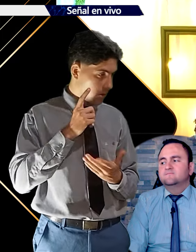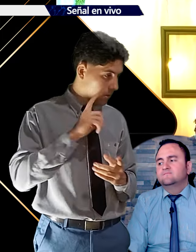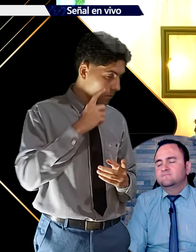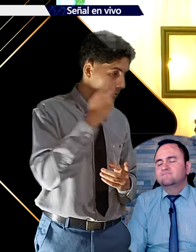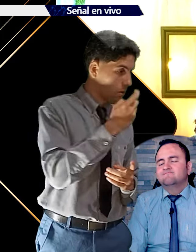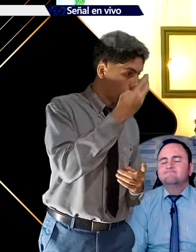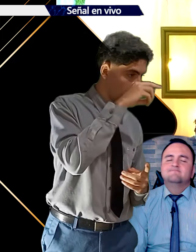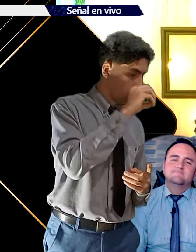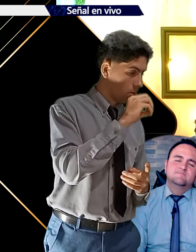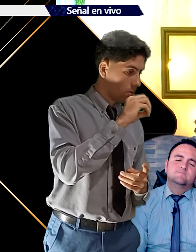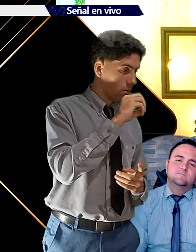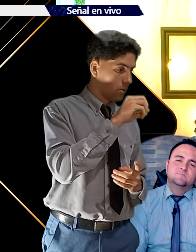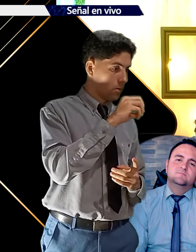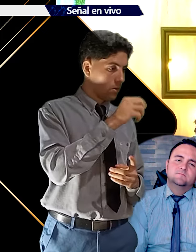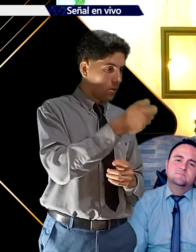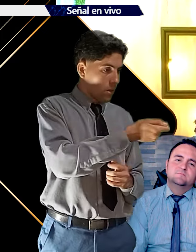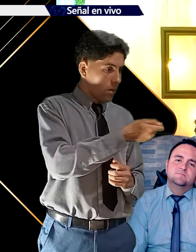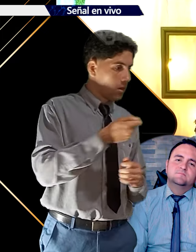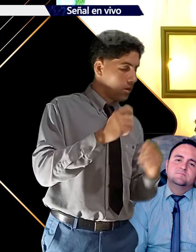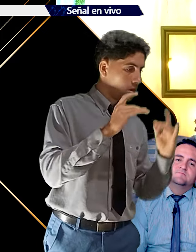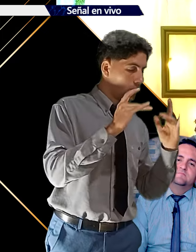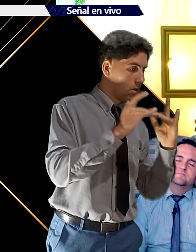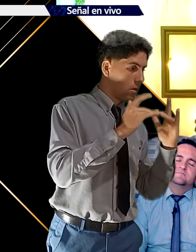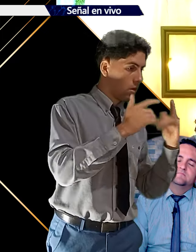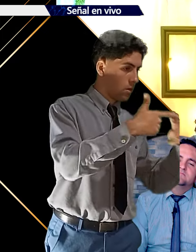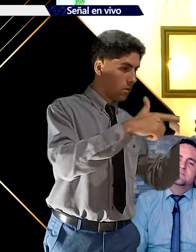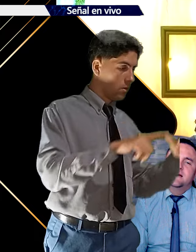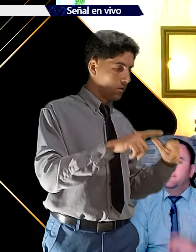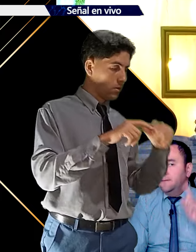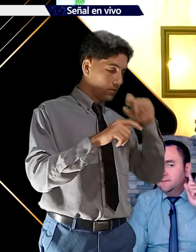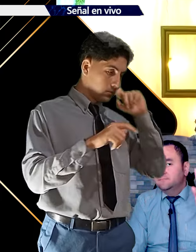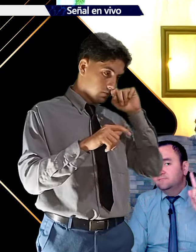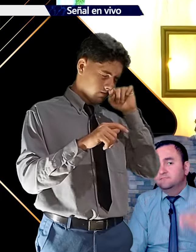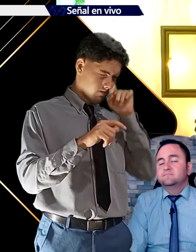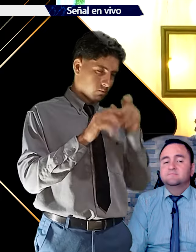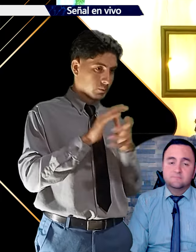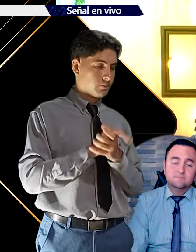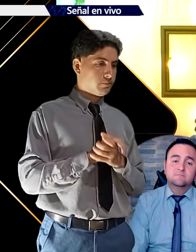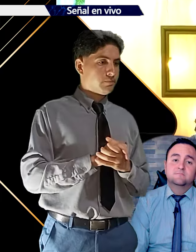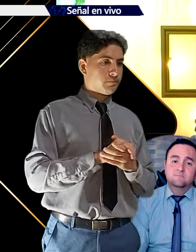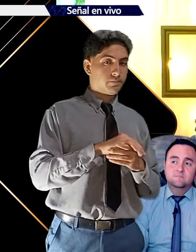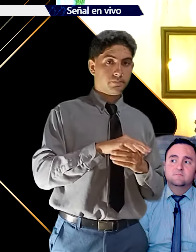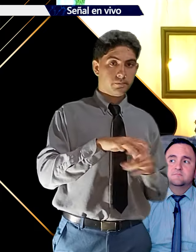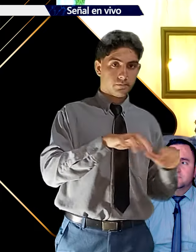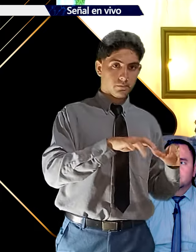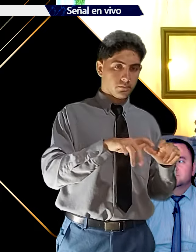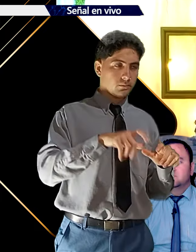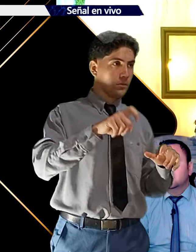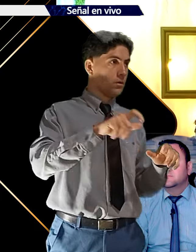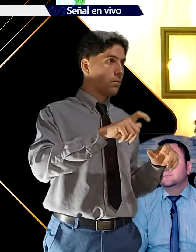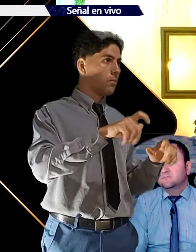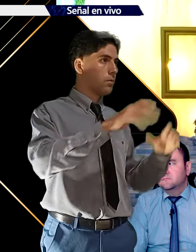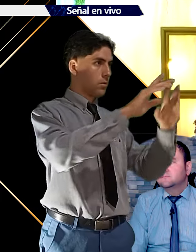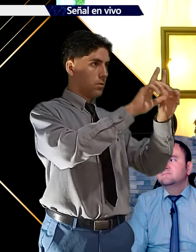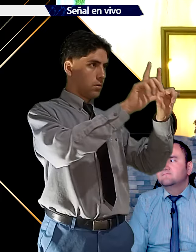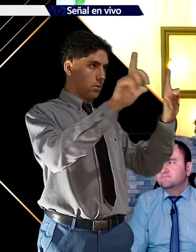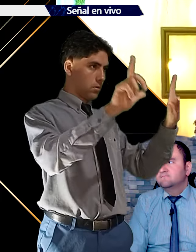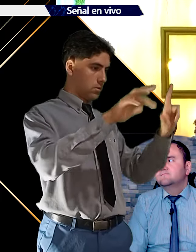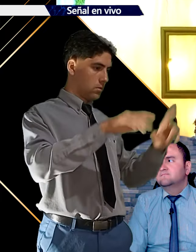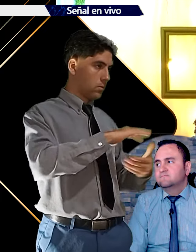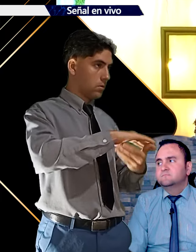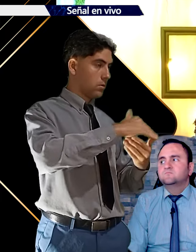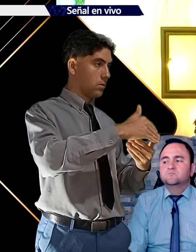ve ya al cuarto de tu hijo, ya, y abre la puerta. Resulta que la puerta está aquí atrás, el chico está sentado,